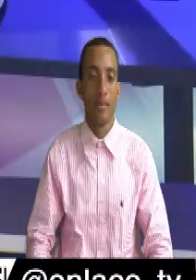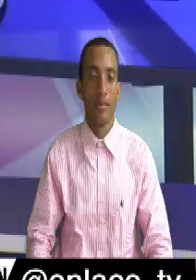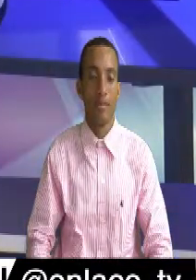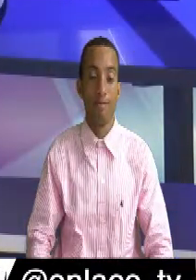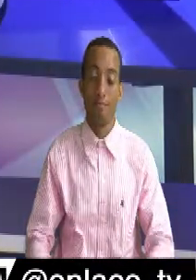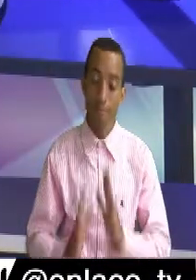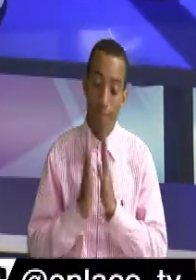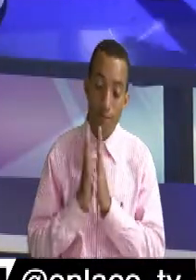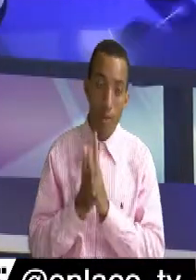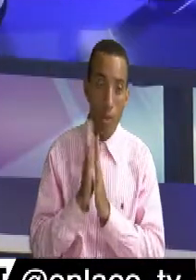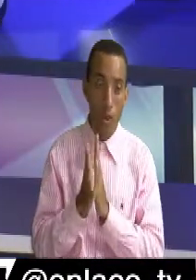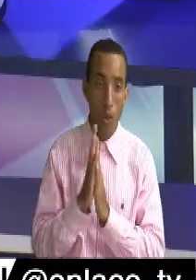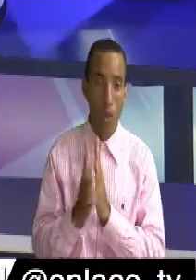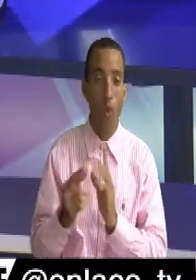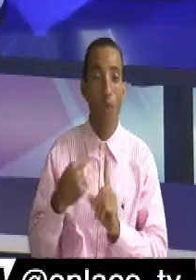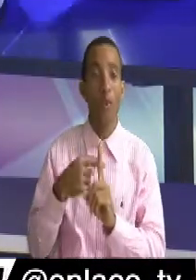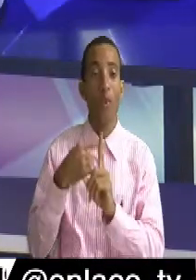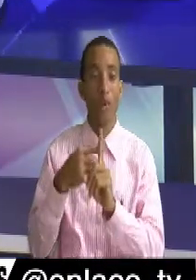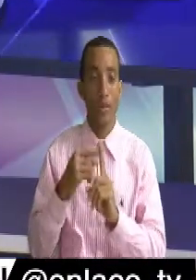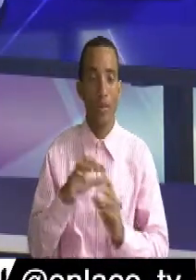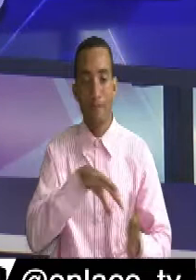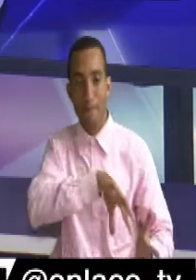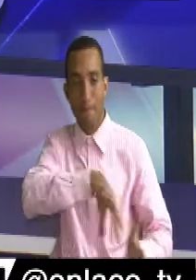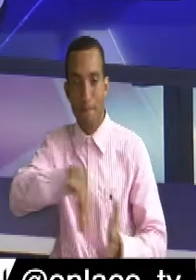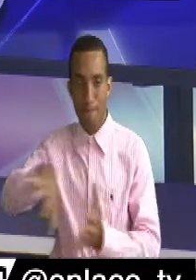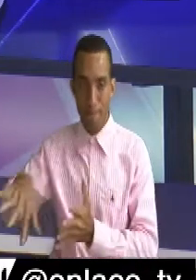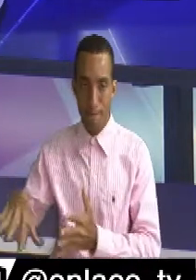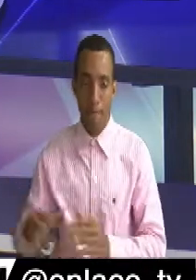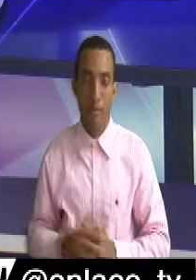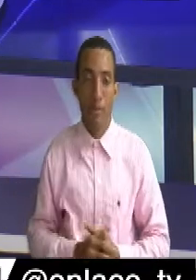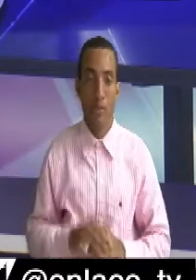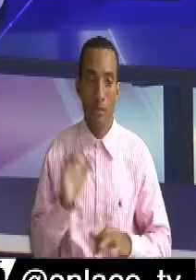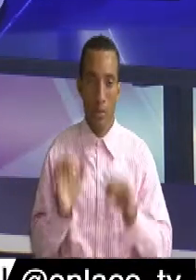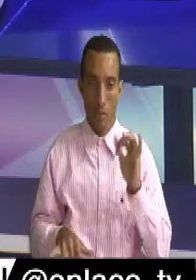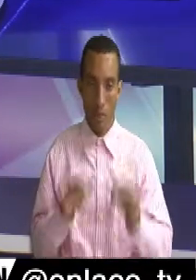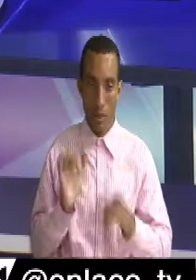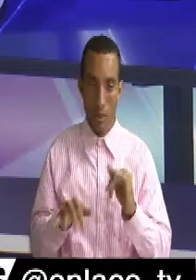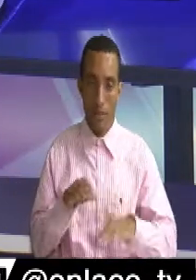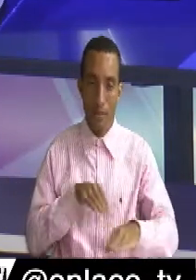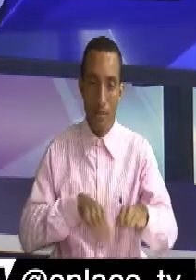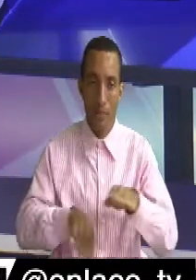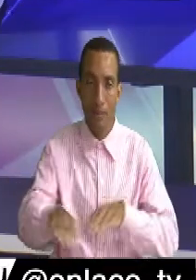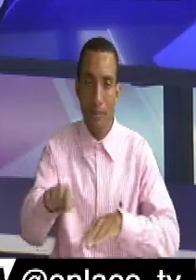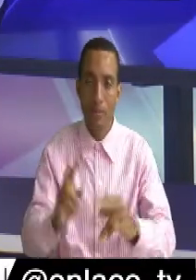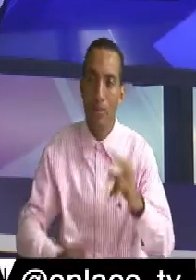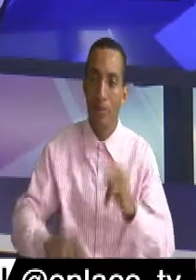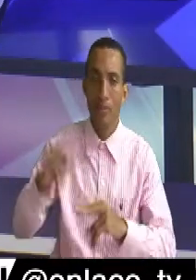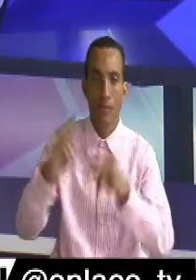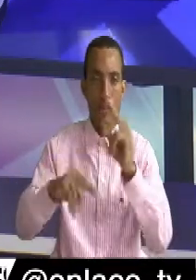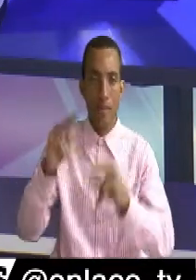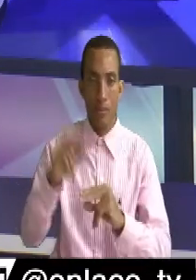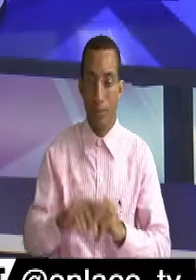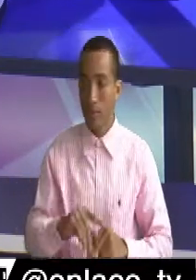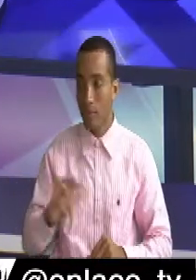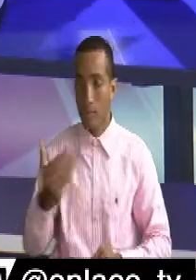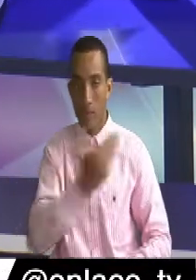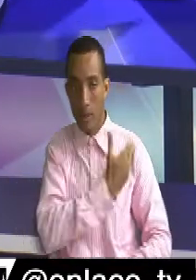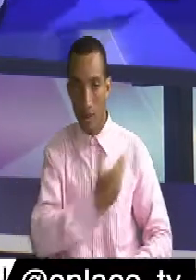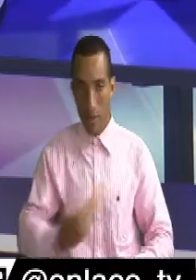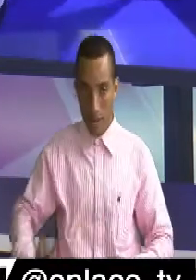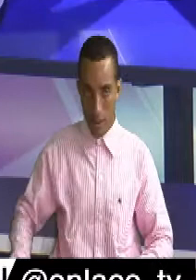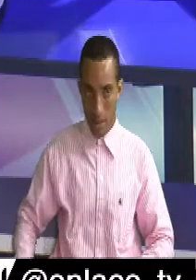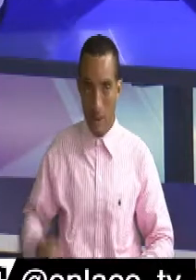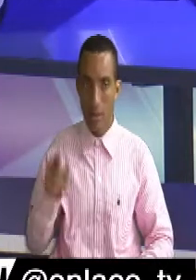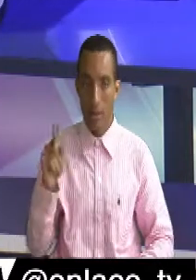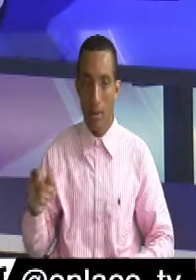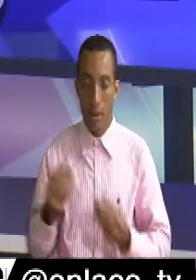Noticias positivas que tanto hacen falta. En otras noticias, el secretario de Infraestructura y el presidente del Consejo de Barranca Bermeja visitaron el corregimiento de San Rafael